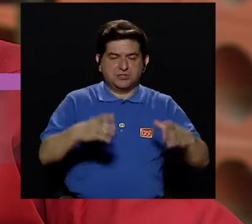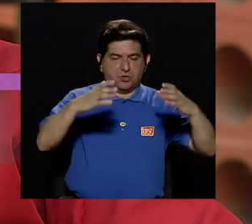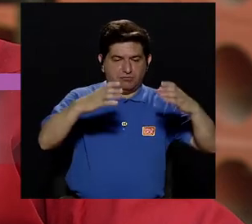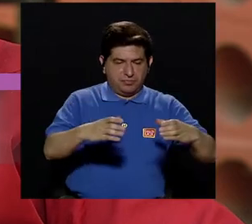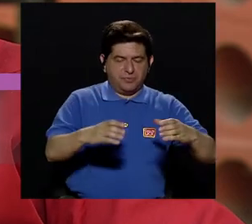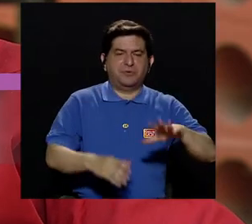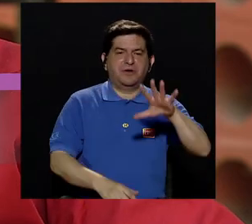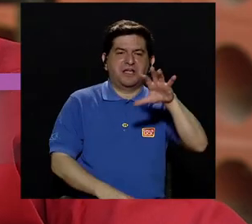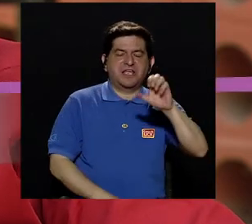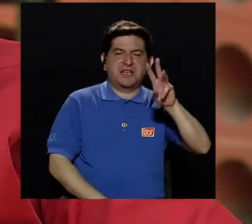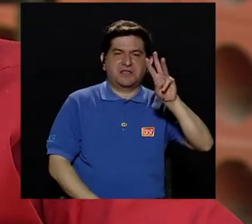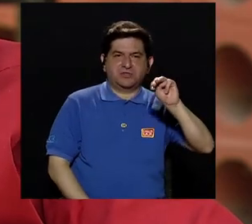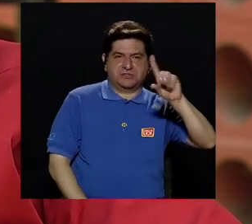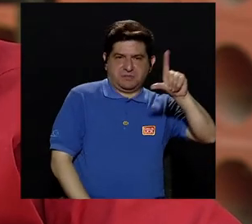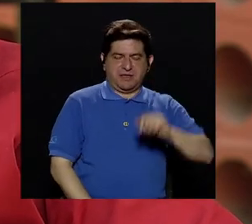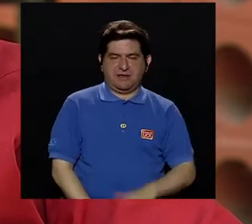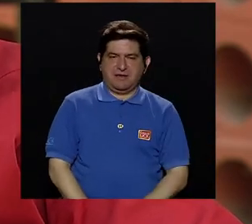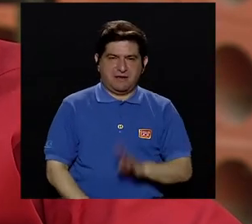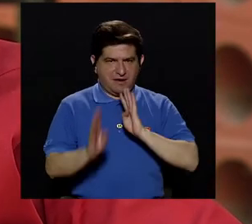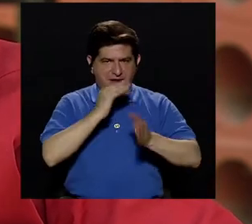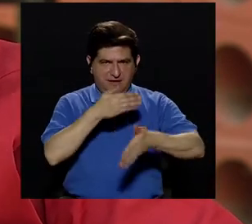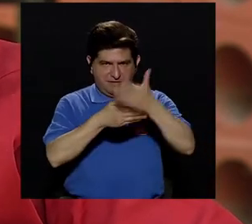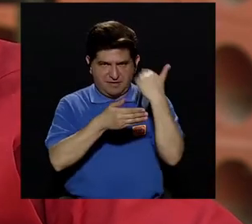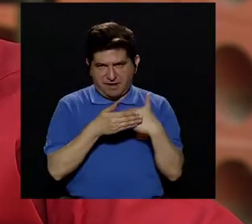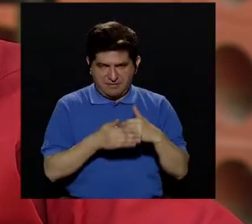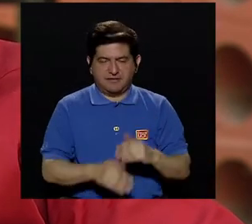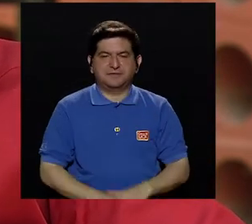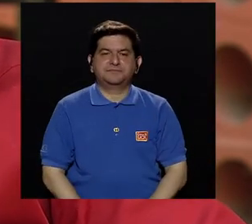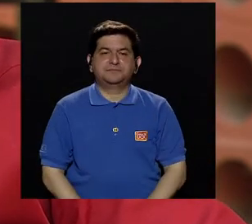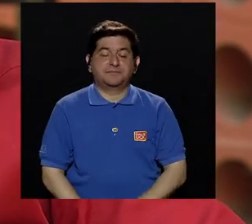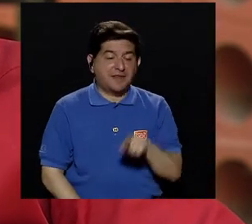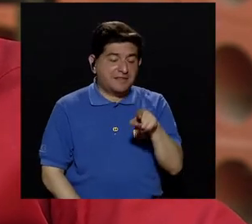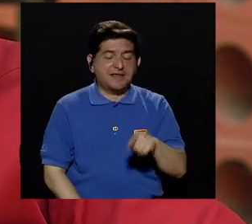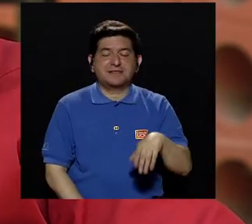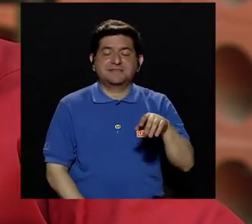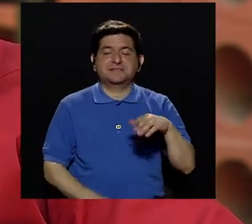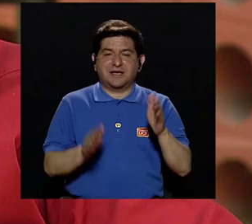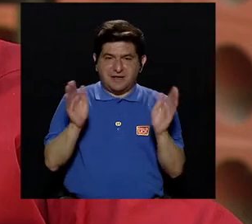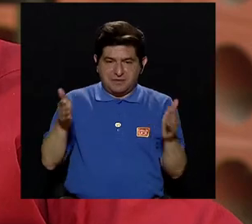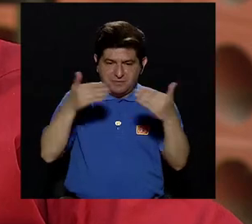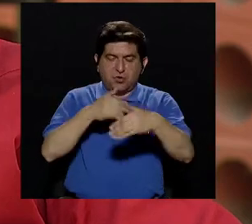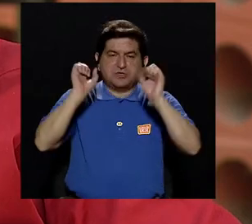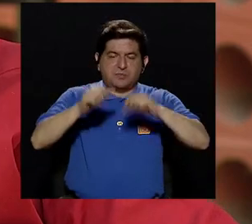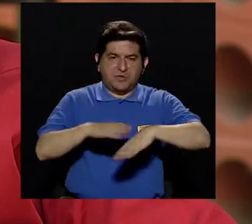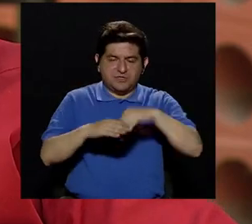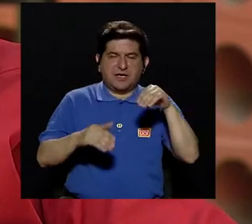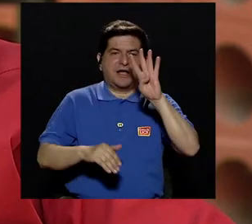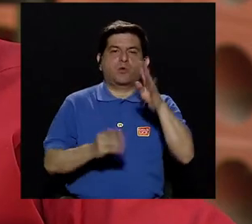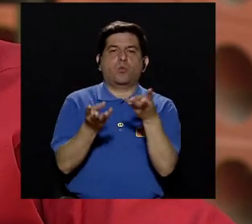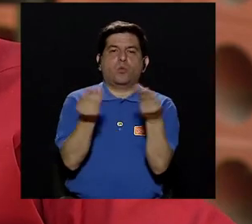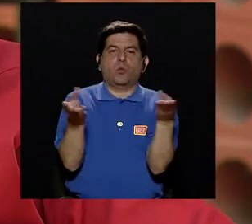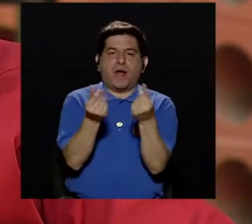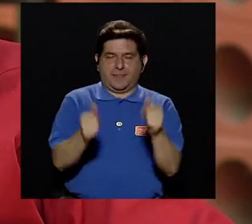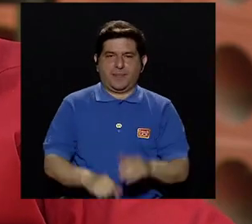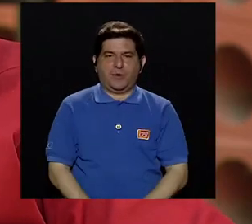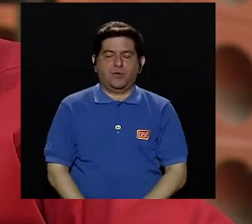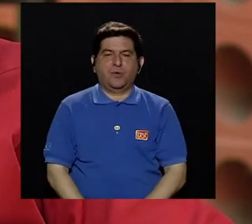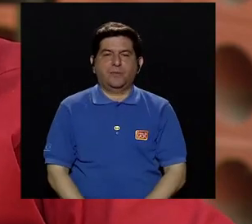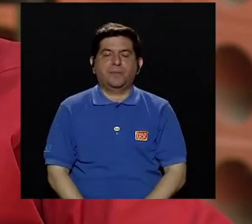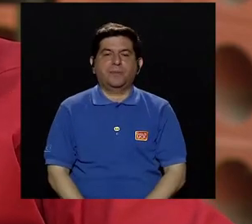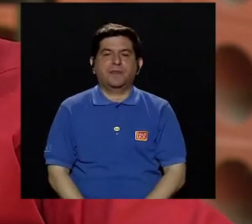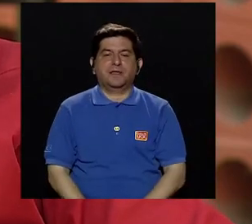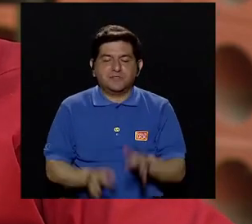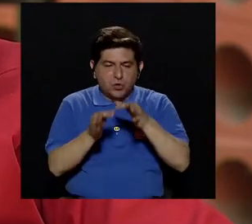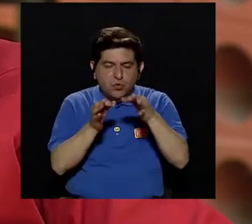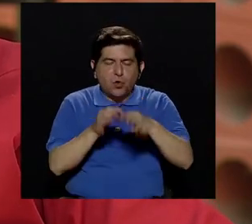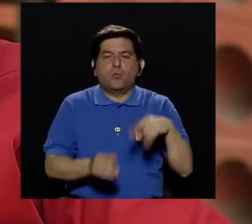una bolsita de 500 mililitros, que era lo que hablábamos al inicio. De esa bolsita de 500 mililitros podemos sacar 4 productos. Los